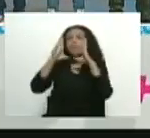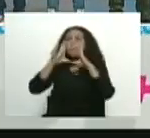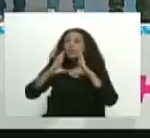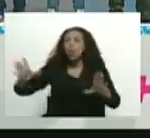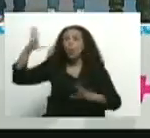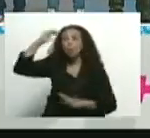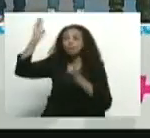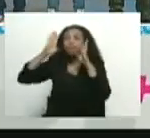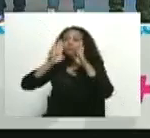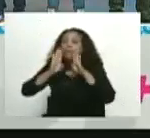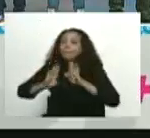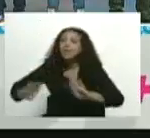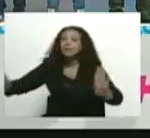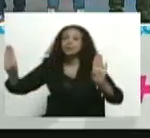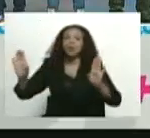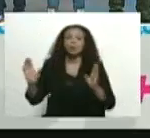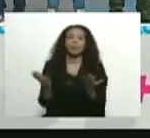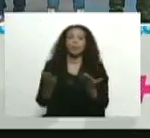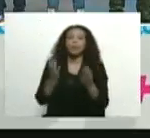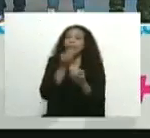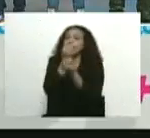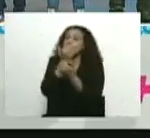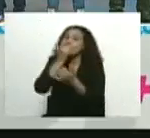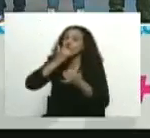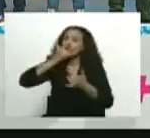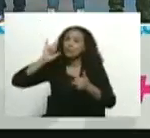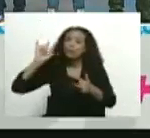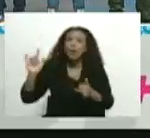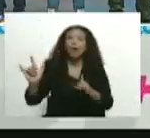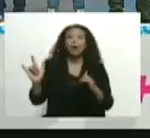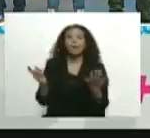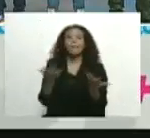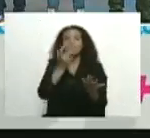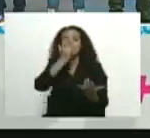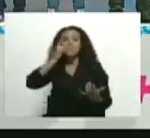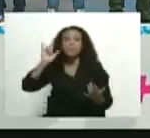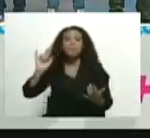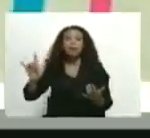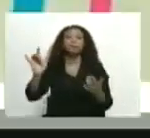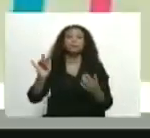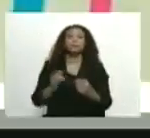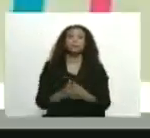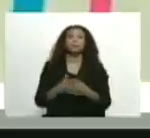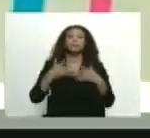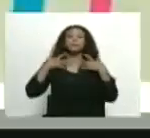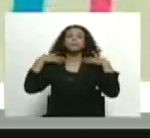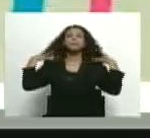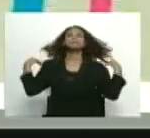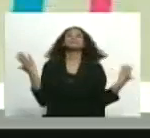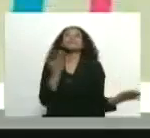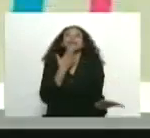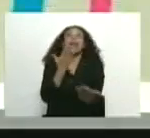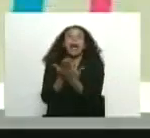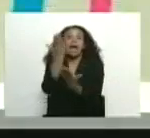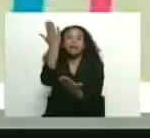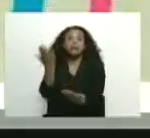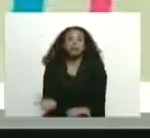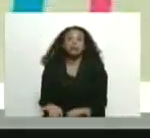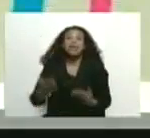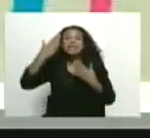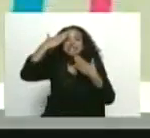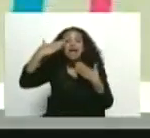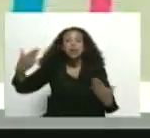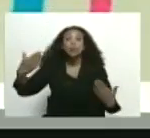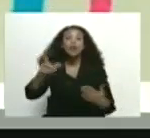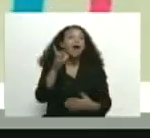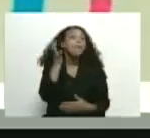Mérida. Un beso para Mérida. Gracias. Y mi saludo a